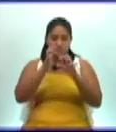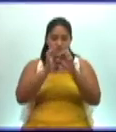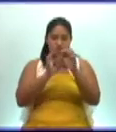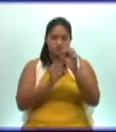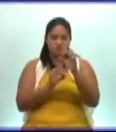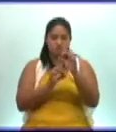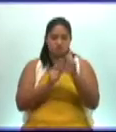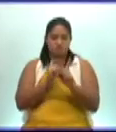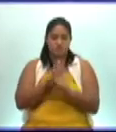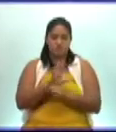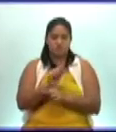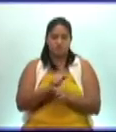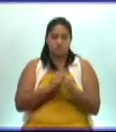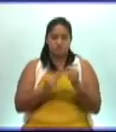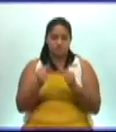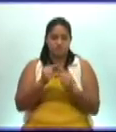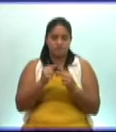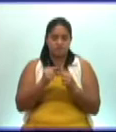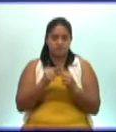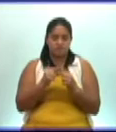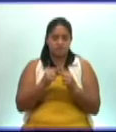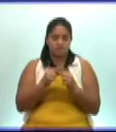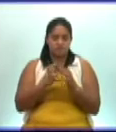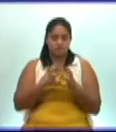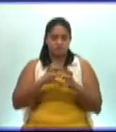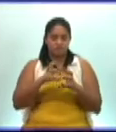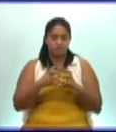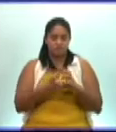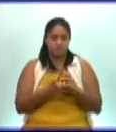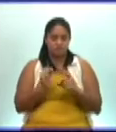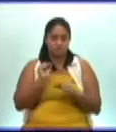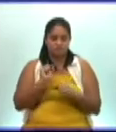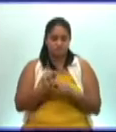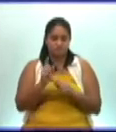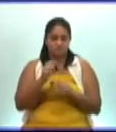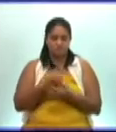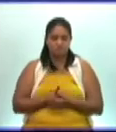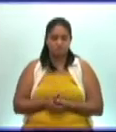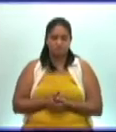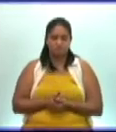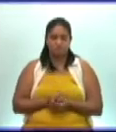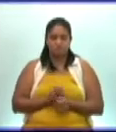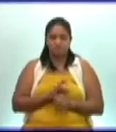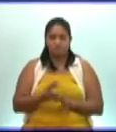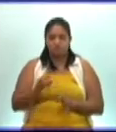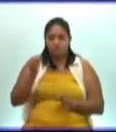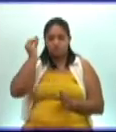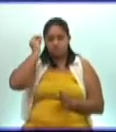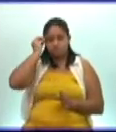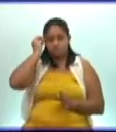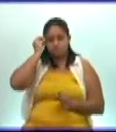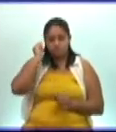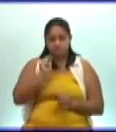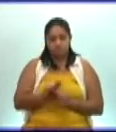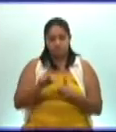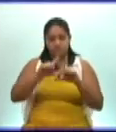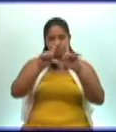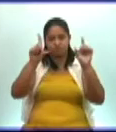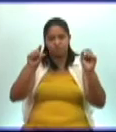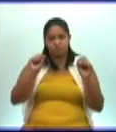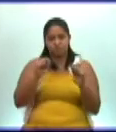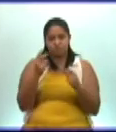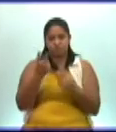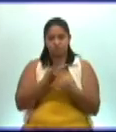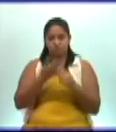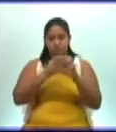inicialmente realice una modelación de dicho dispositivo, que ya conocemos que es en una pantalla dos